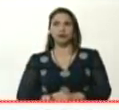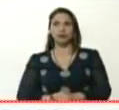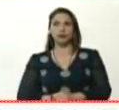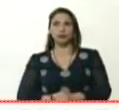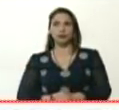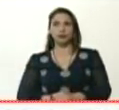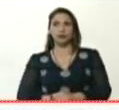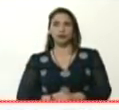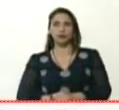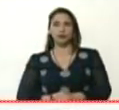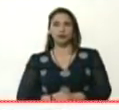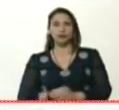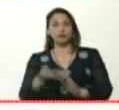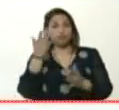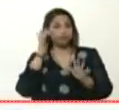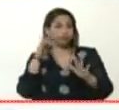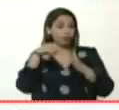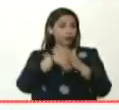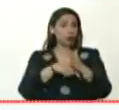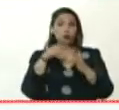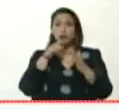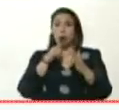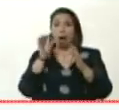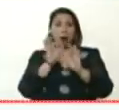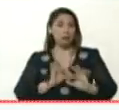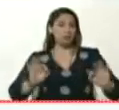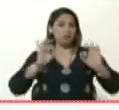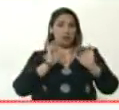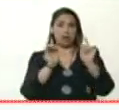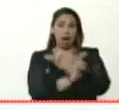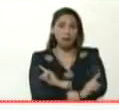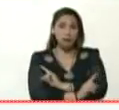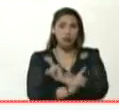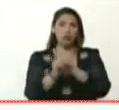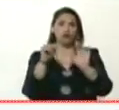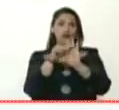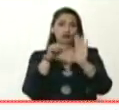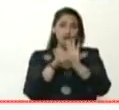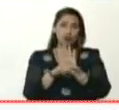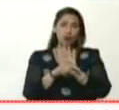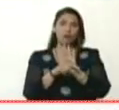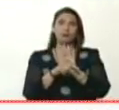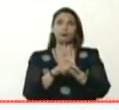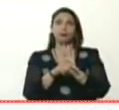Una parte. Ni aparece estatuto de transición.